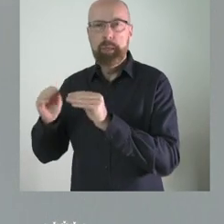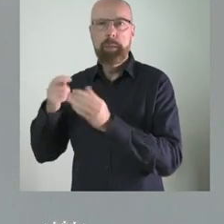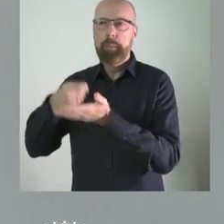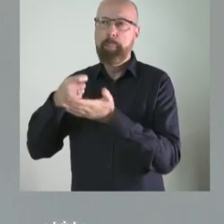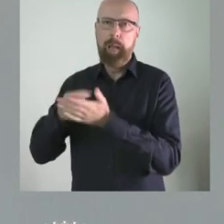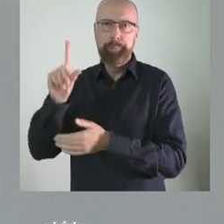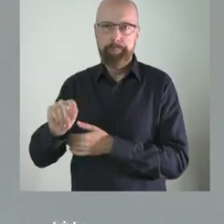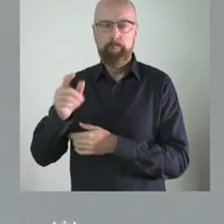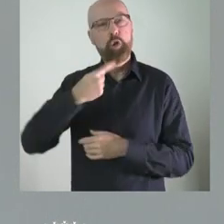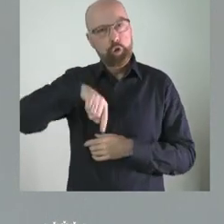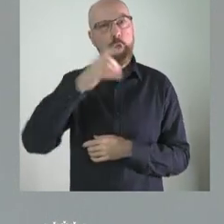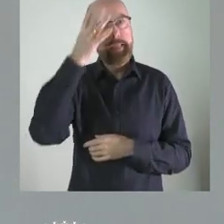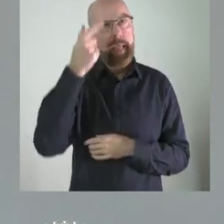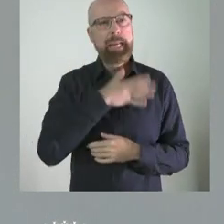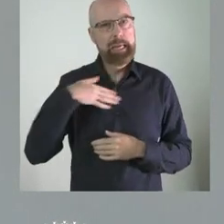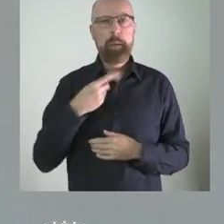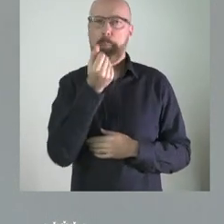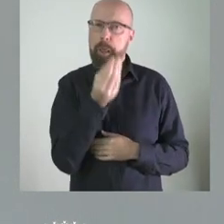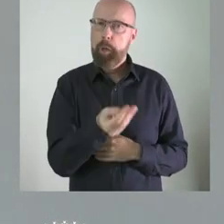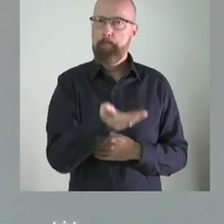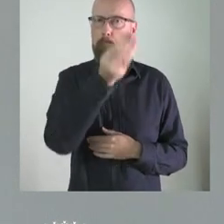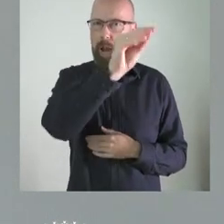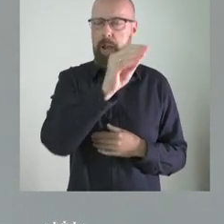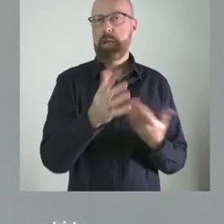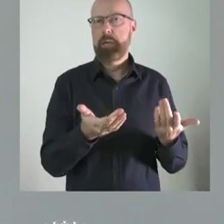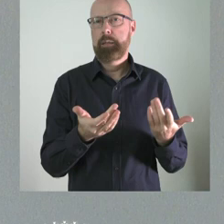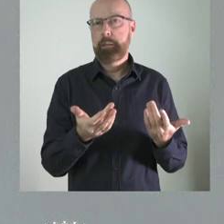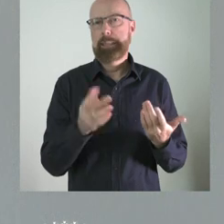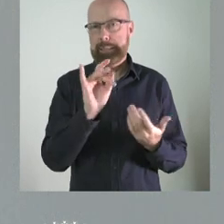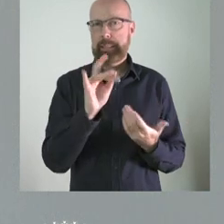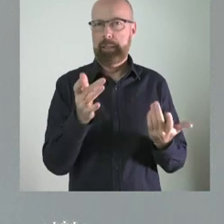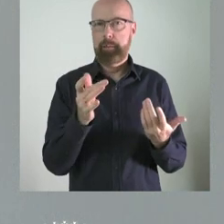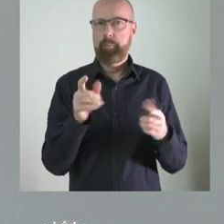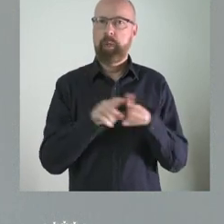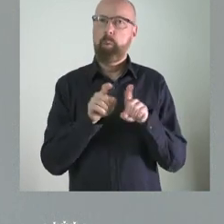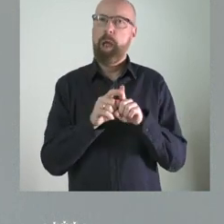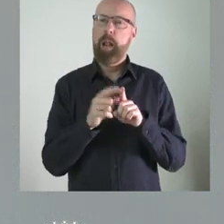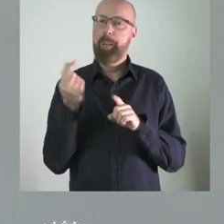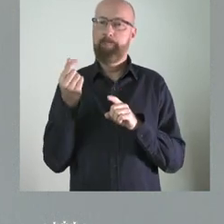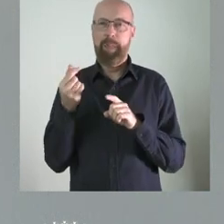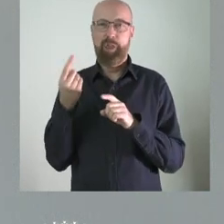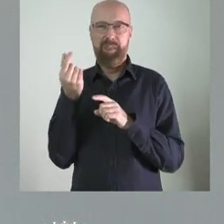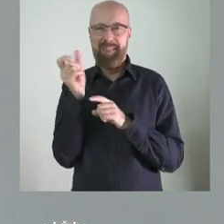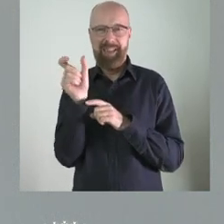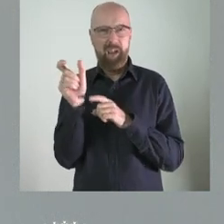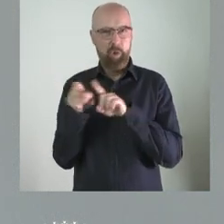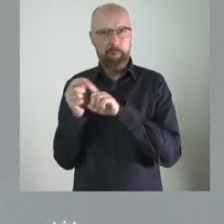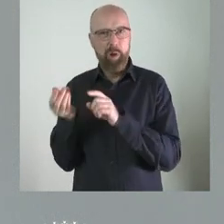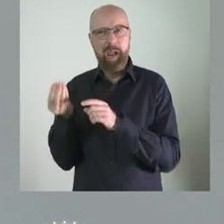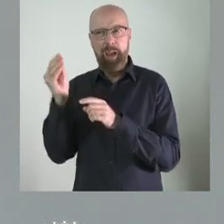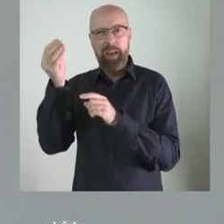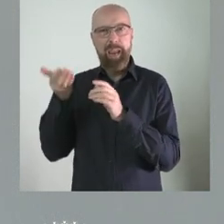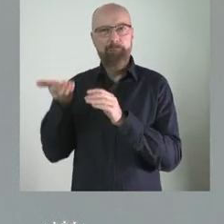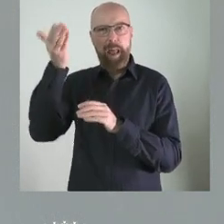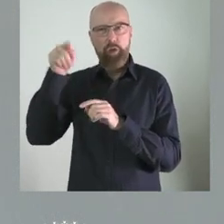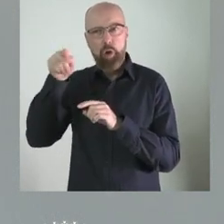actualizarlo y hacer una subida incluso Más allá del crecimiento de la inflación porque somos conscientes incluso que el coste